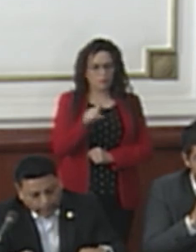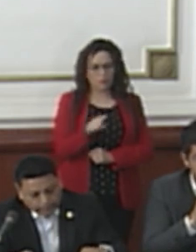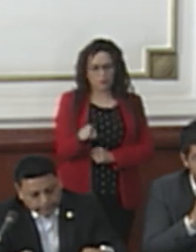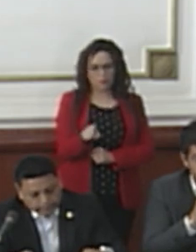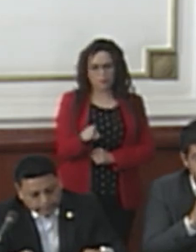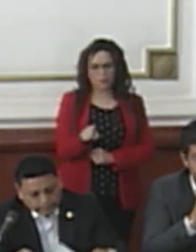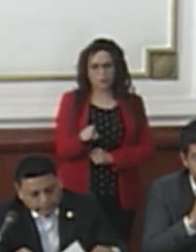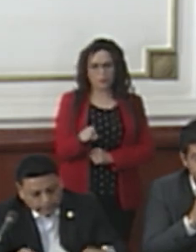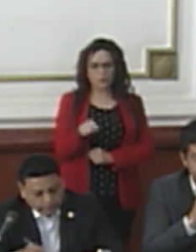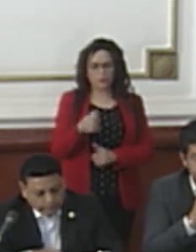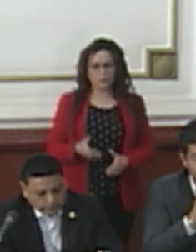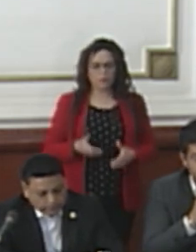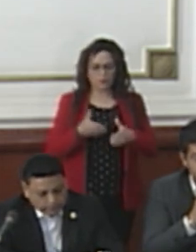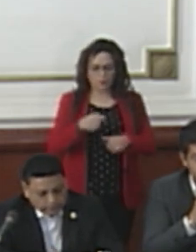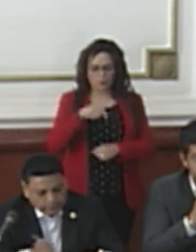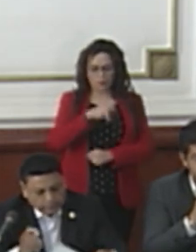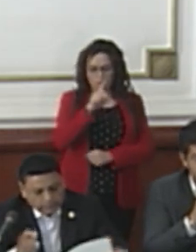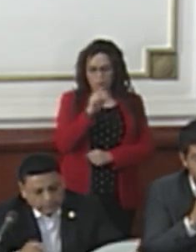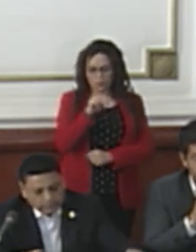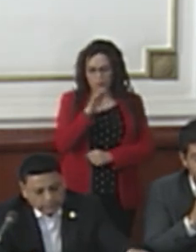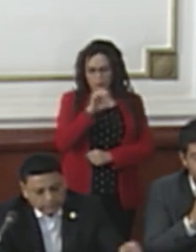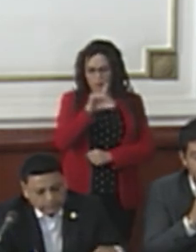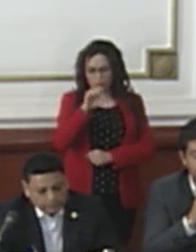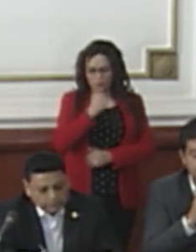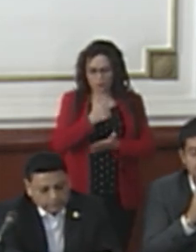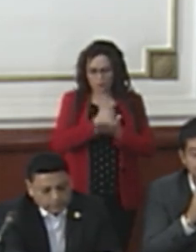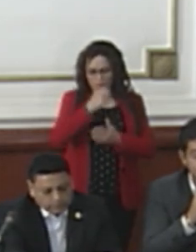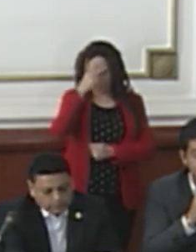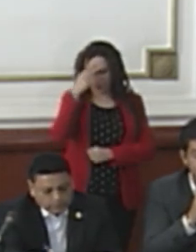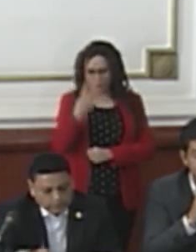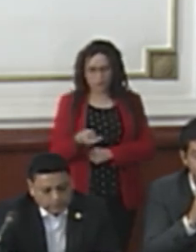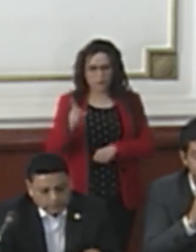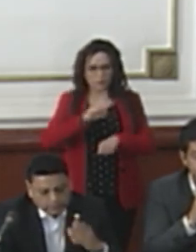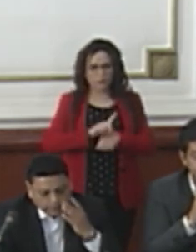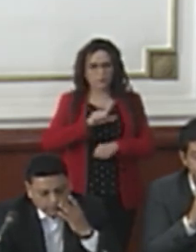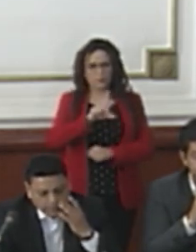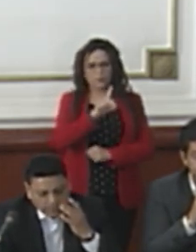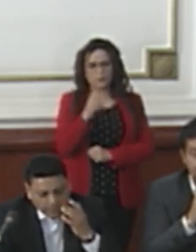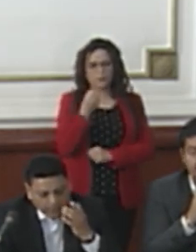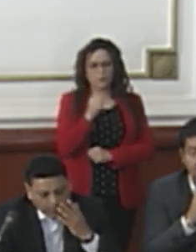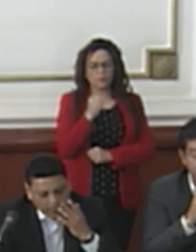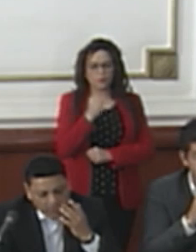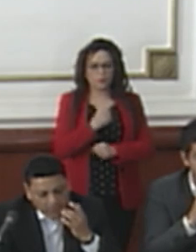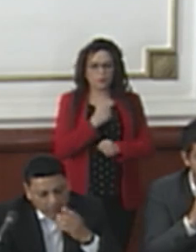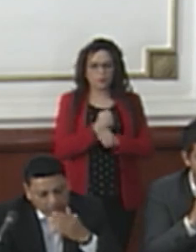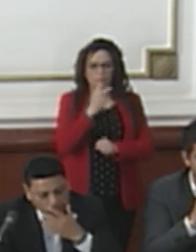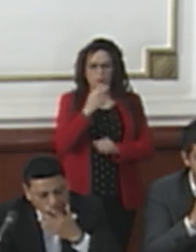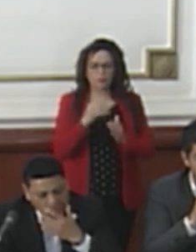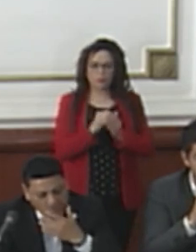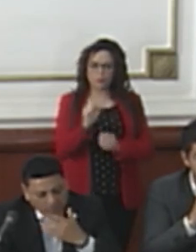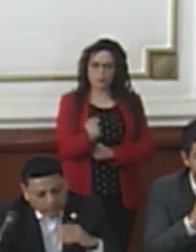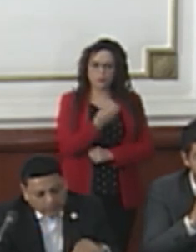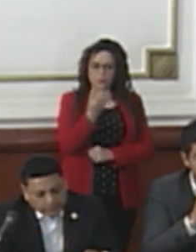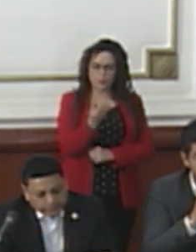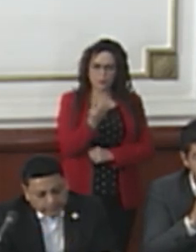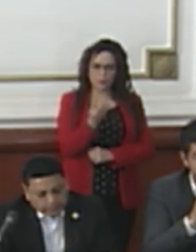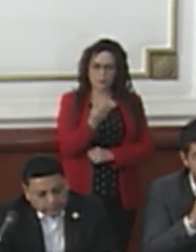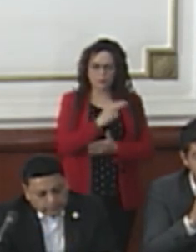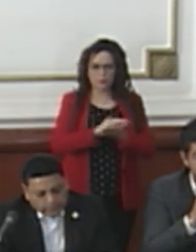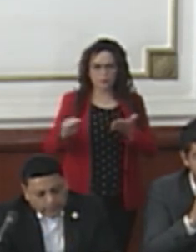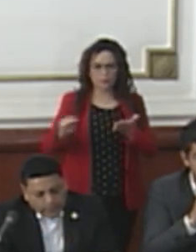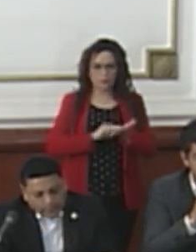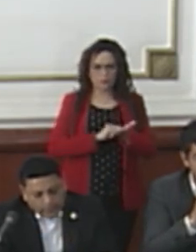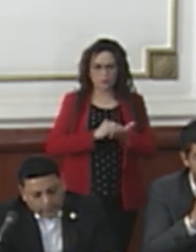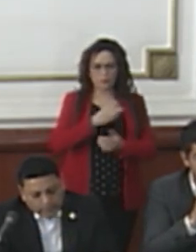Dado en el Palacio Legislativo de Donceles, Ciudad de México, a los 17 días del mes de septiembre de 2024. Firman las y